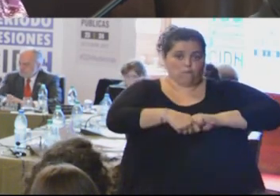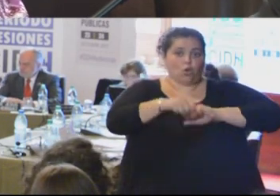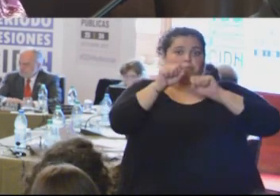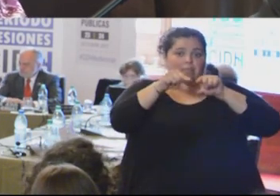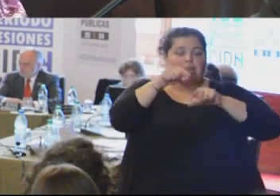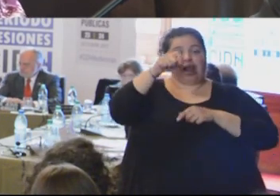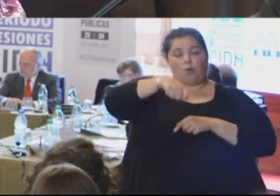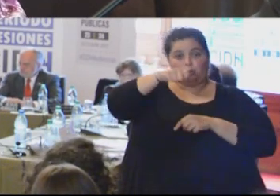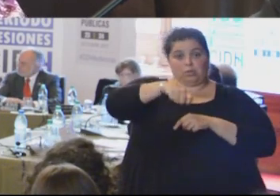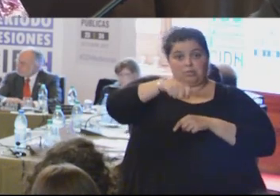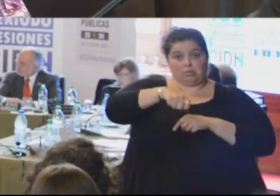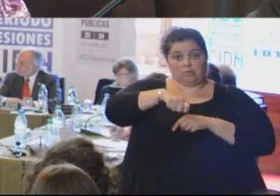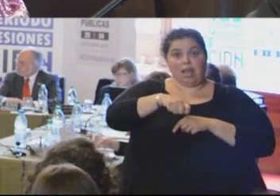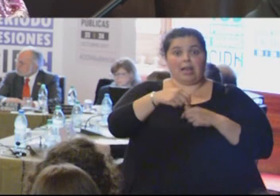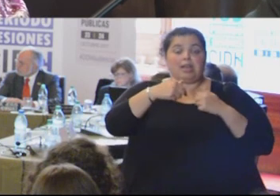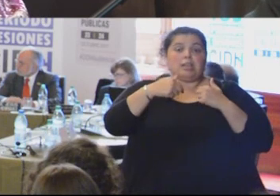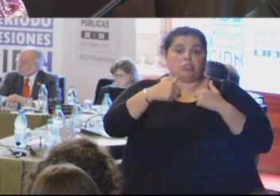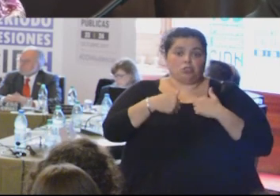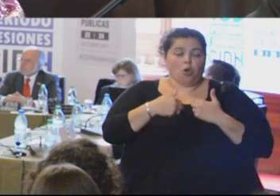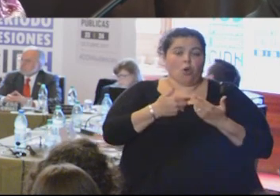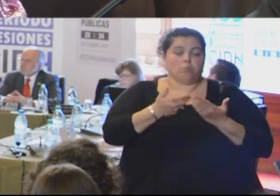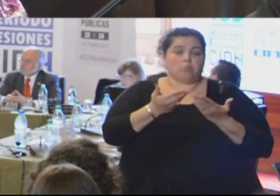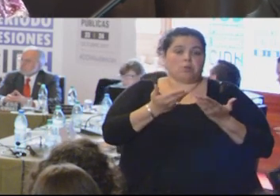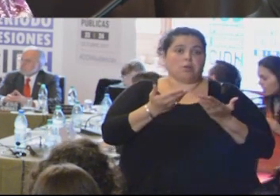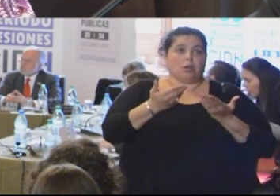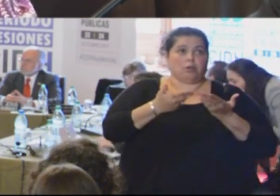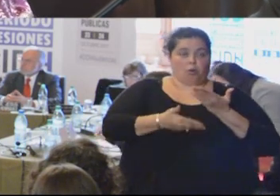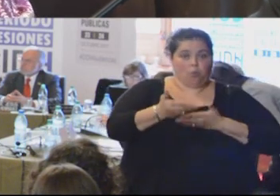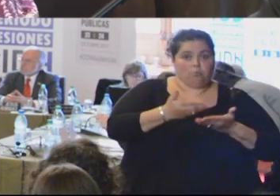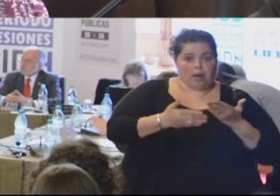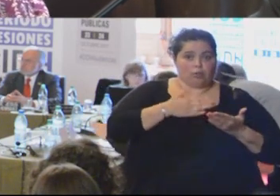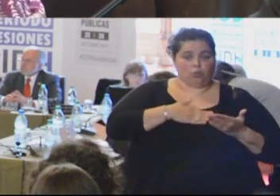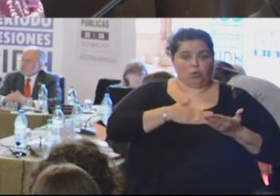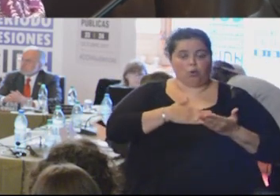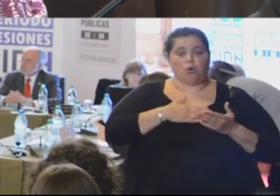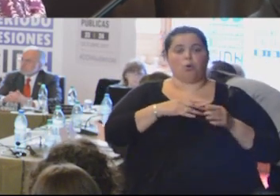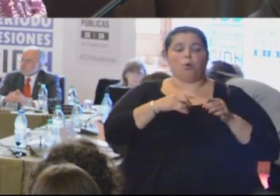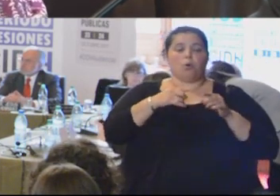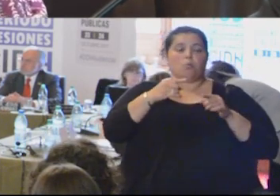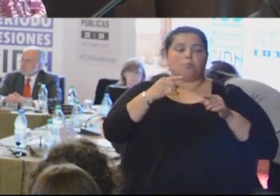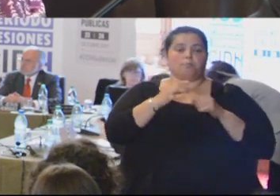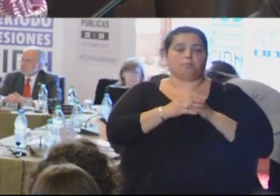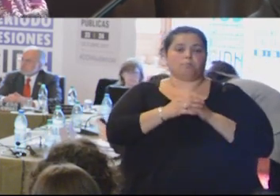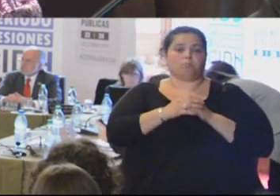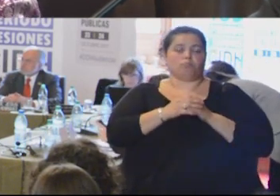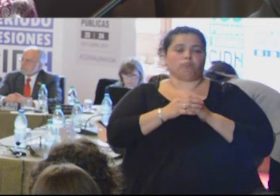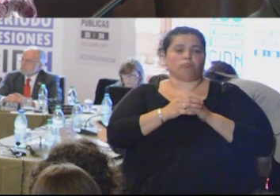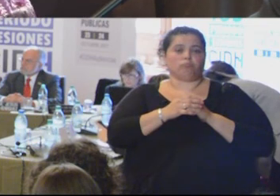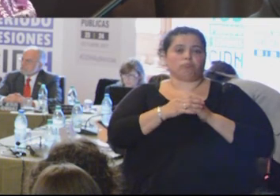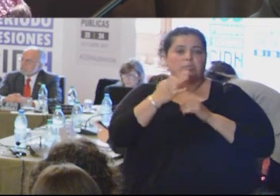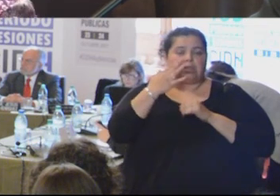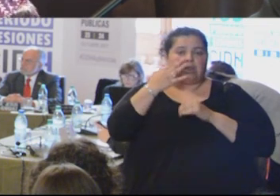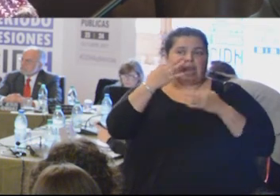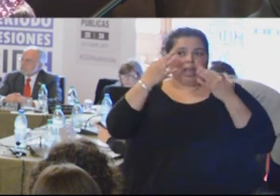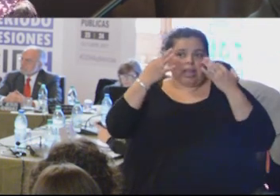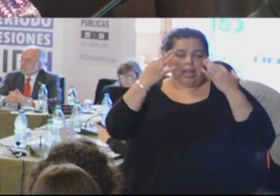que comparto sí efectivamente la especialidad